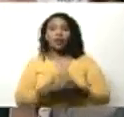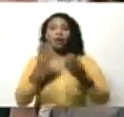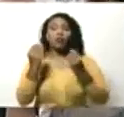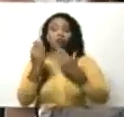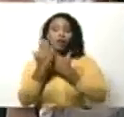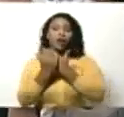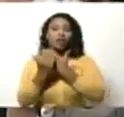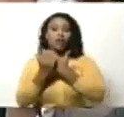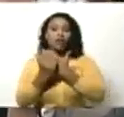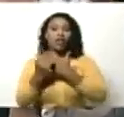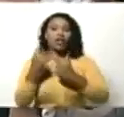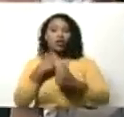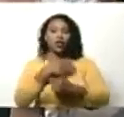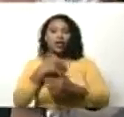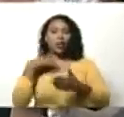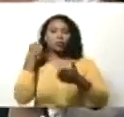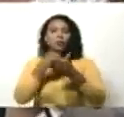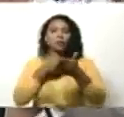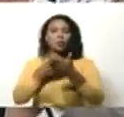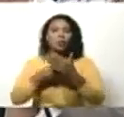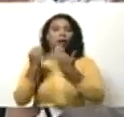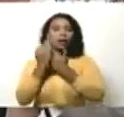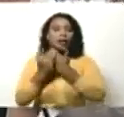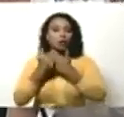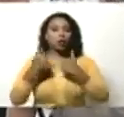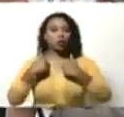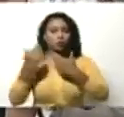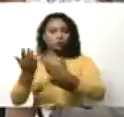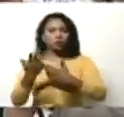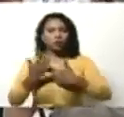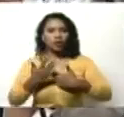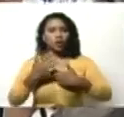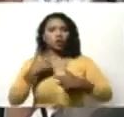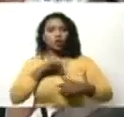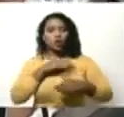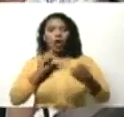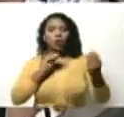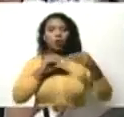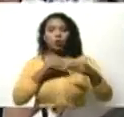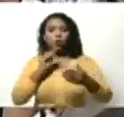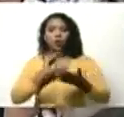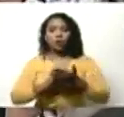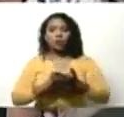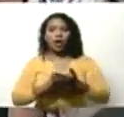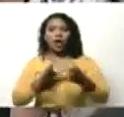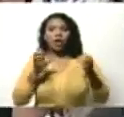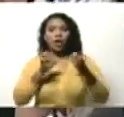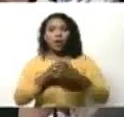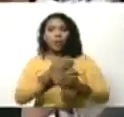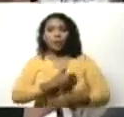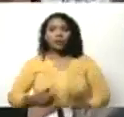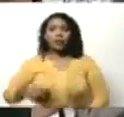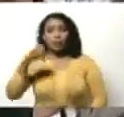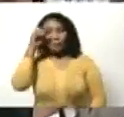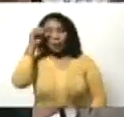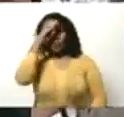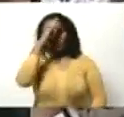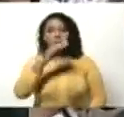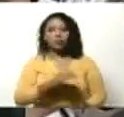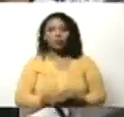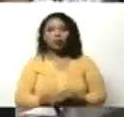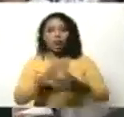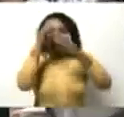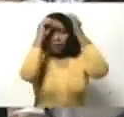Yo quiero insistir en el cariño que he recibido. Y que estamos dispuestos también a... ¿Reunión entre los presidentes Maduro y Petro, embajador,